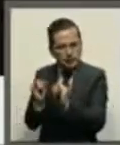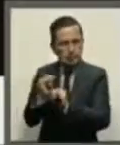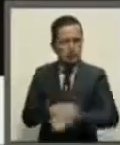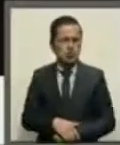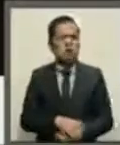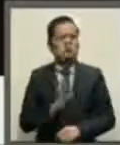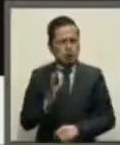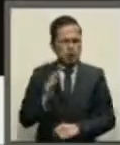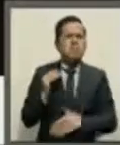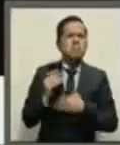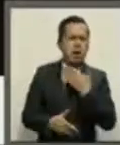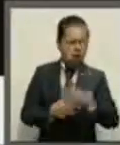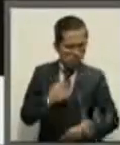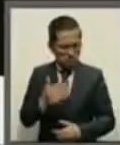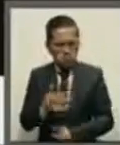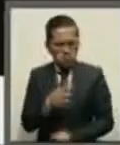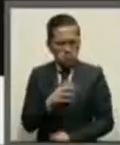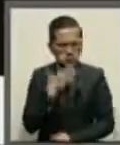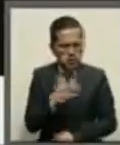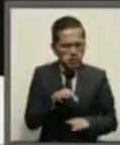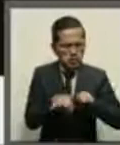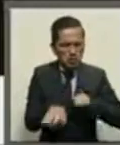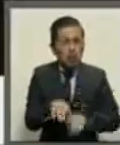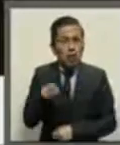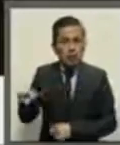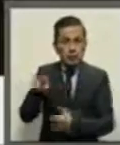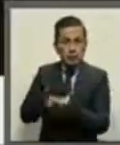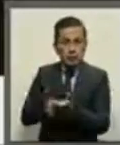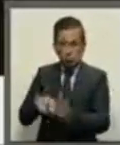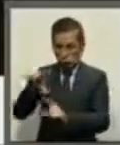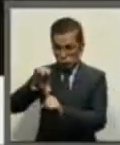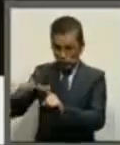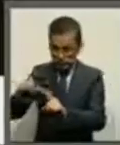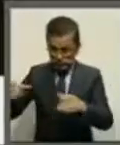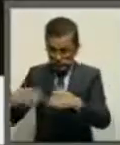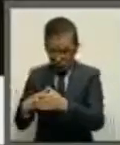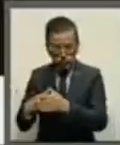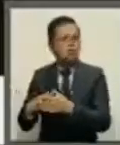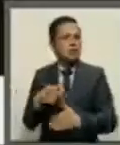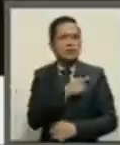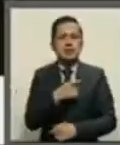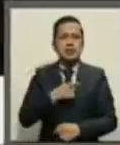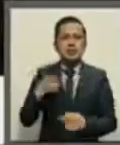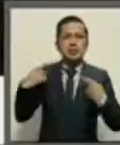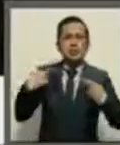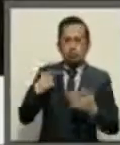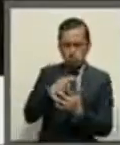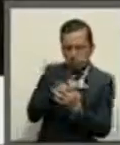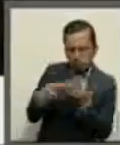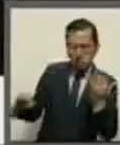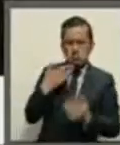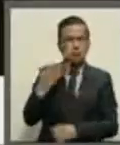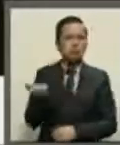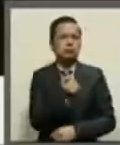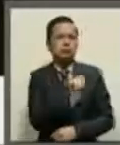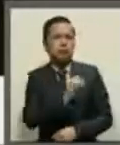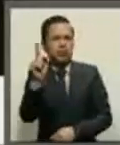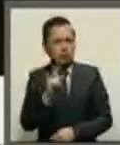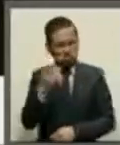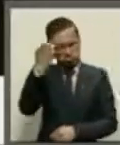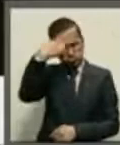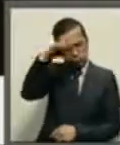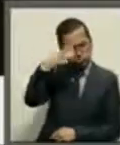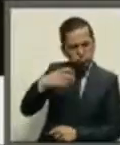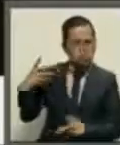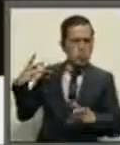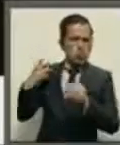los aspirantes a comisionados cuenten con alta especialidad, conocimiento y profesionalismo en la